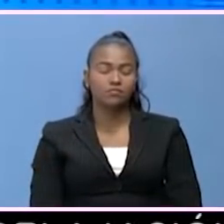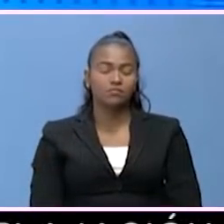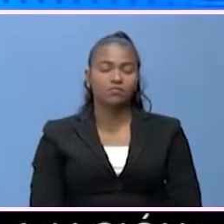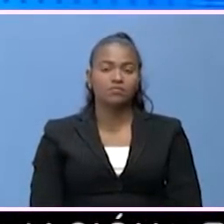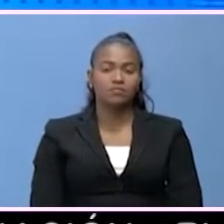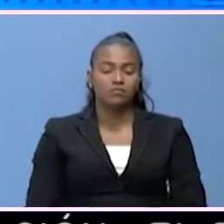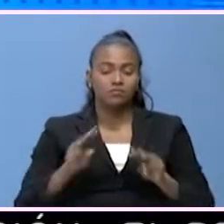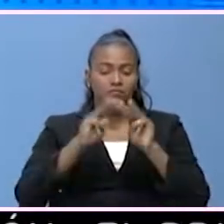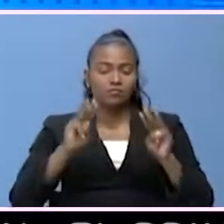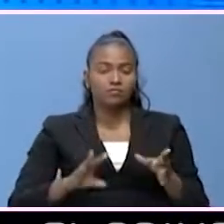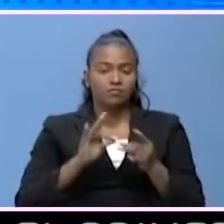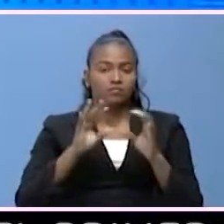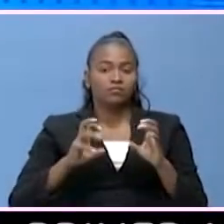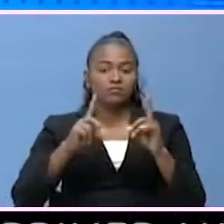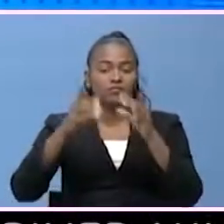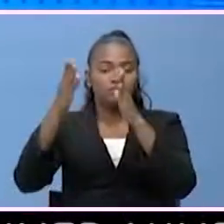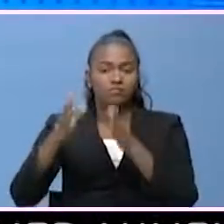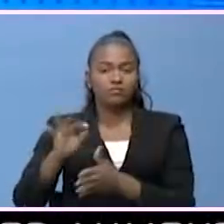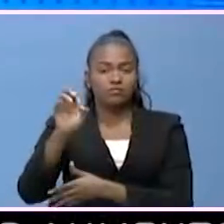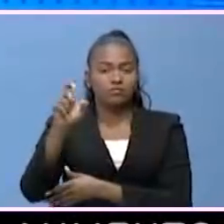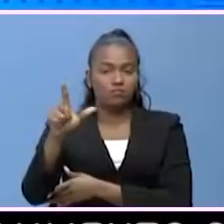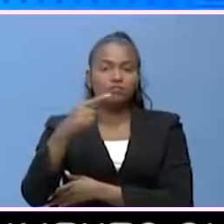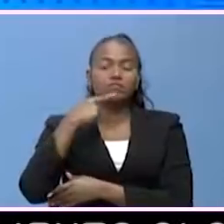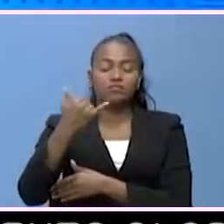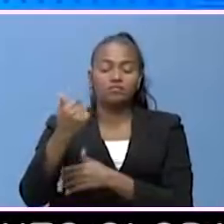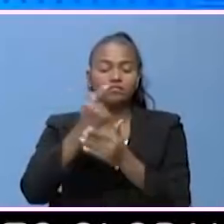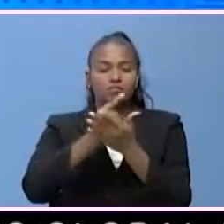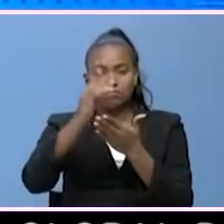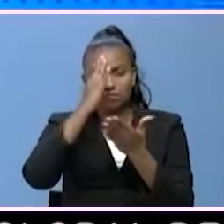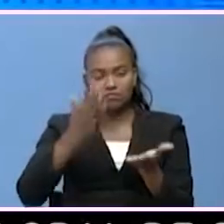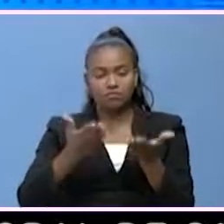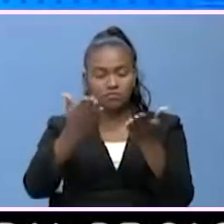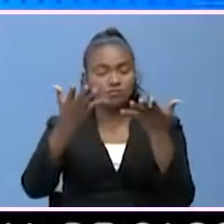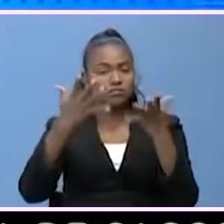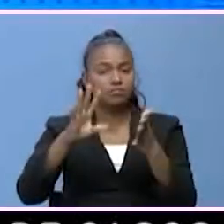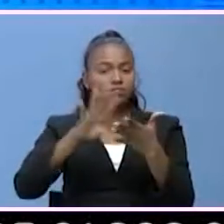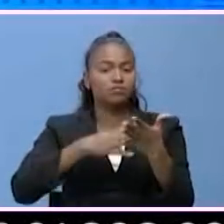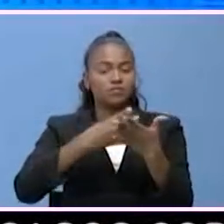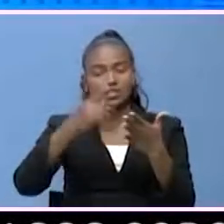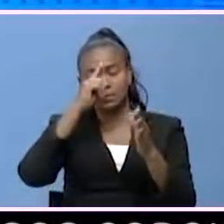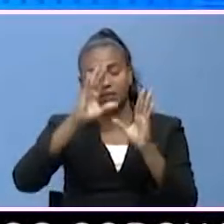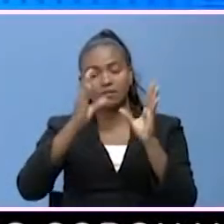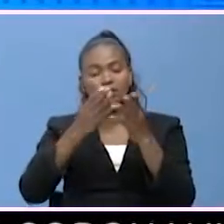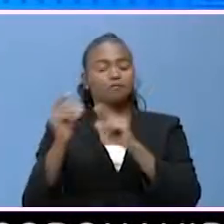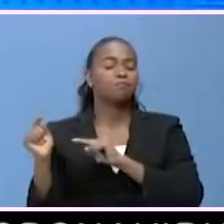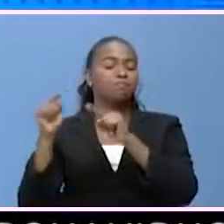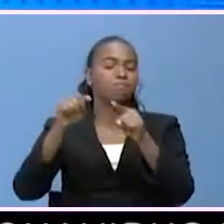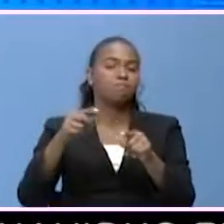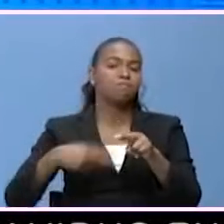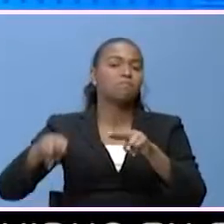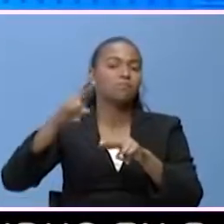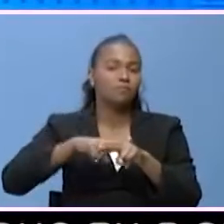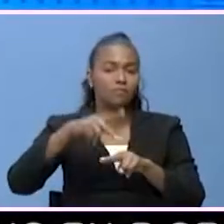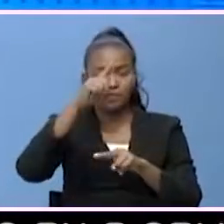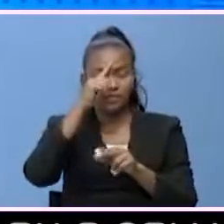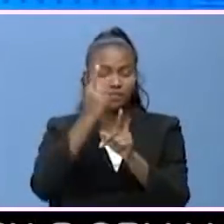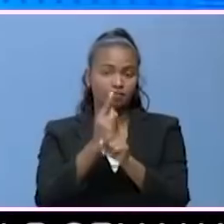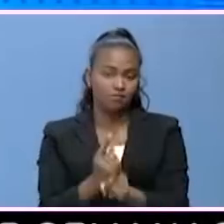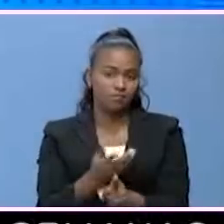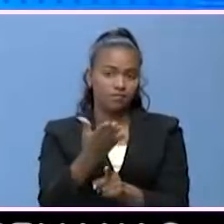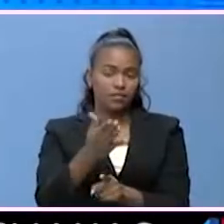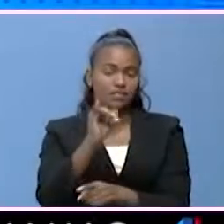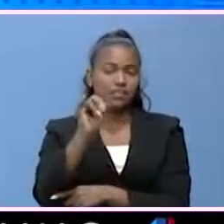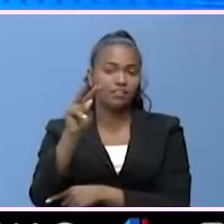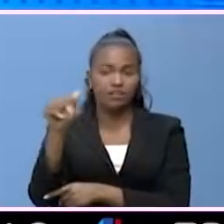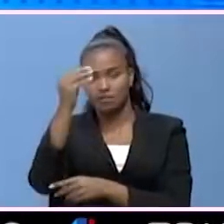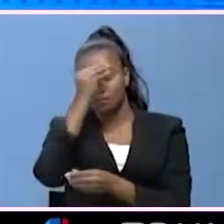Señores, el ministro de Educación, Roberto Fulcar, informó que esta semana se presentará ya el cronograma de regreso a clases presenciales de manera gradual.